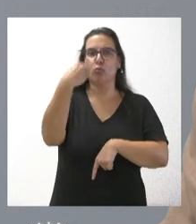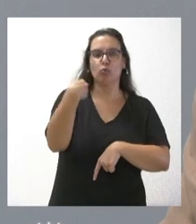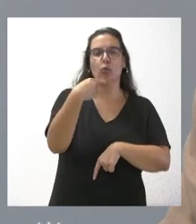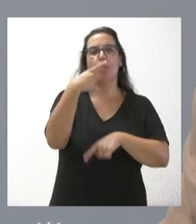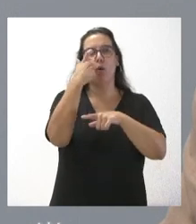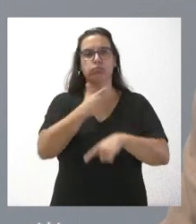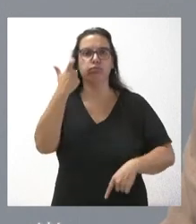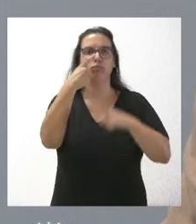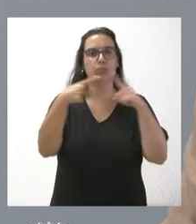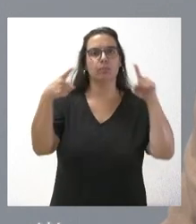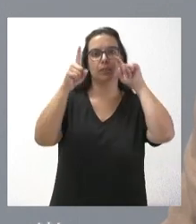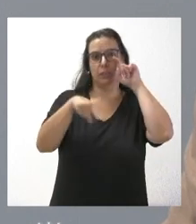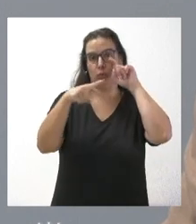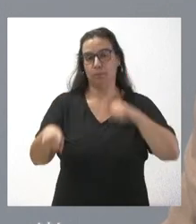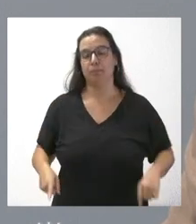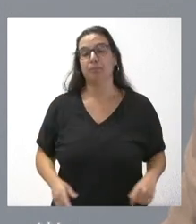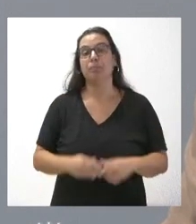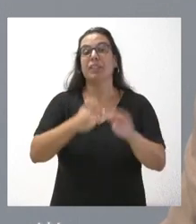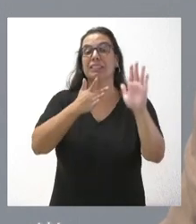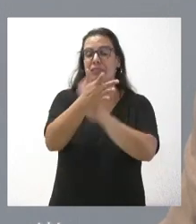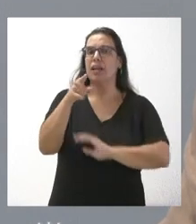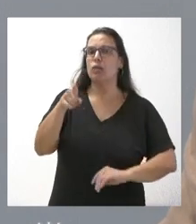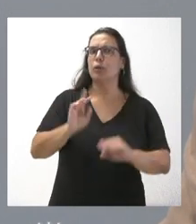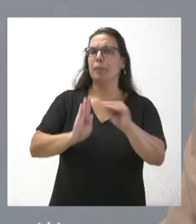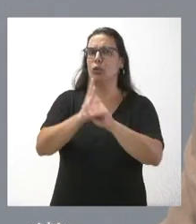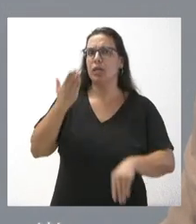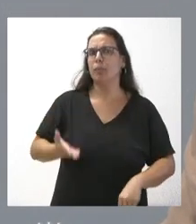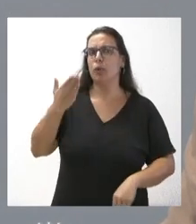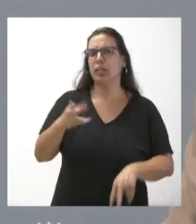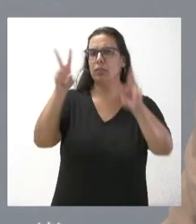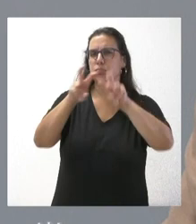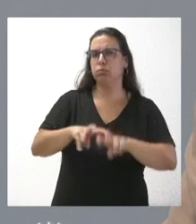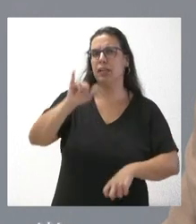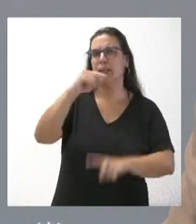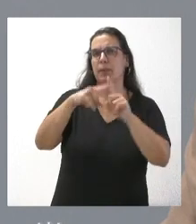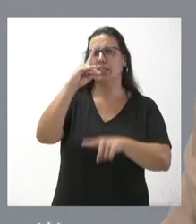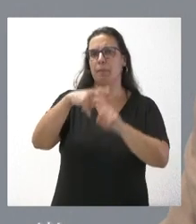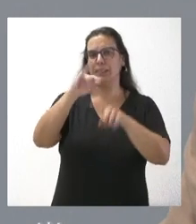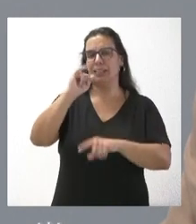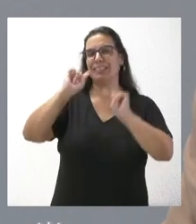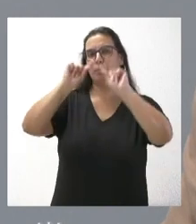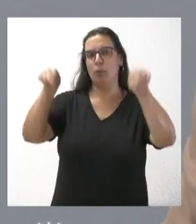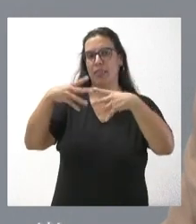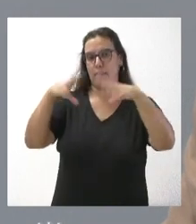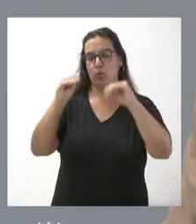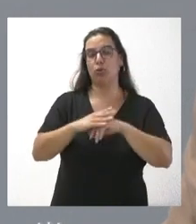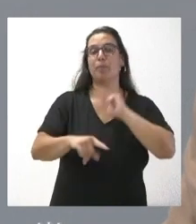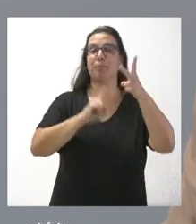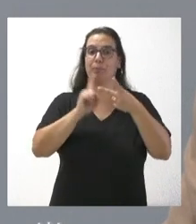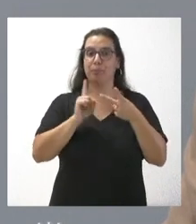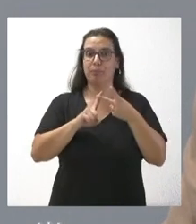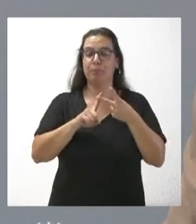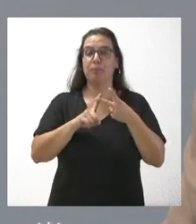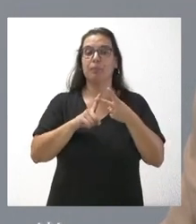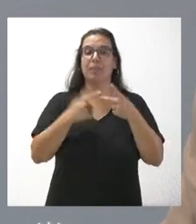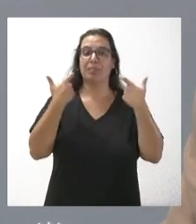del mismo. Esto va a suponer una importante inversión en I+D+I en la provincia de Burgos, como les he señalado. El segundo bloque